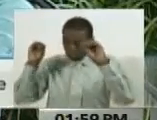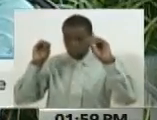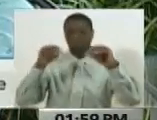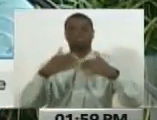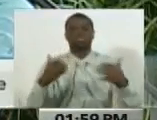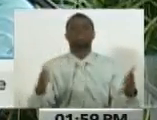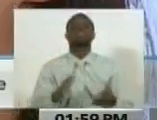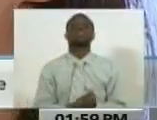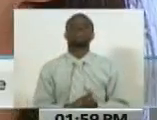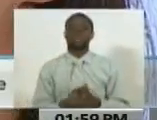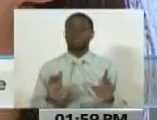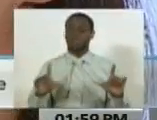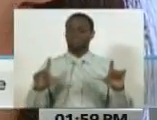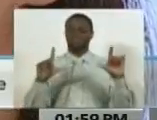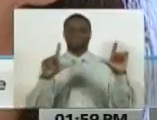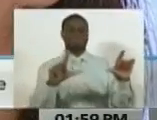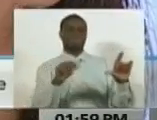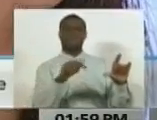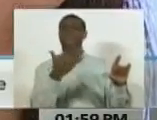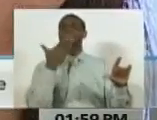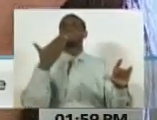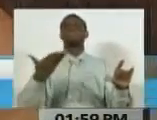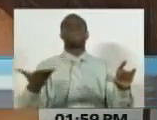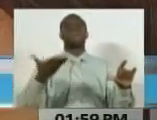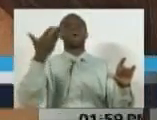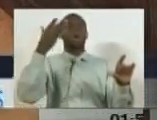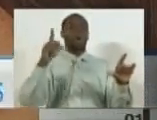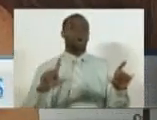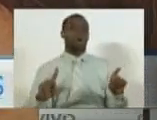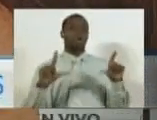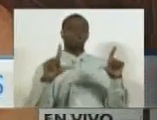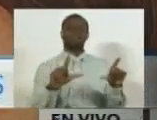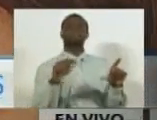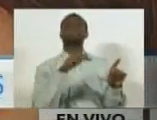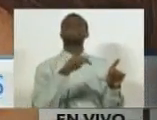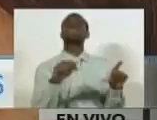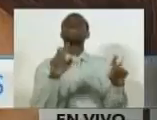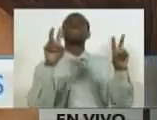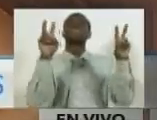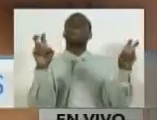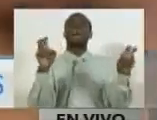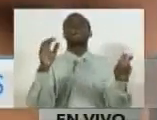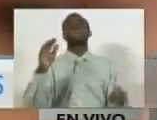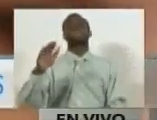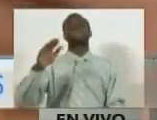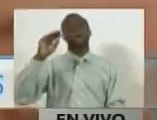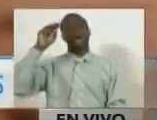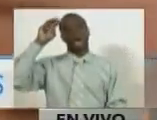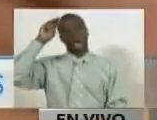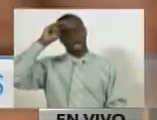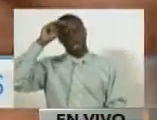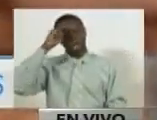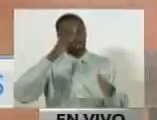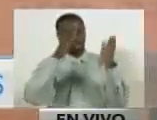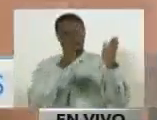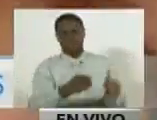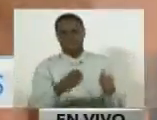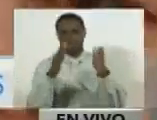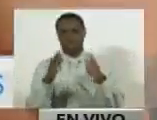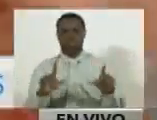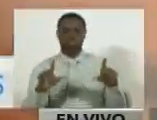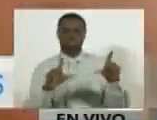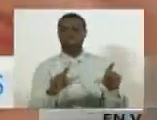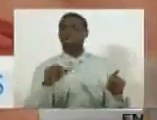los títulos más grandes que se le puede dar a un ser humano es el título de maestro, de maestra. Creo que no hay otro más